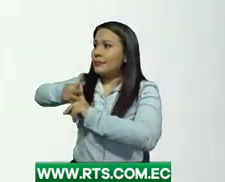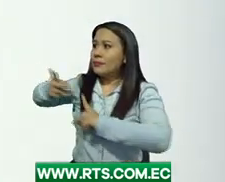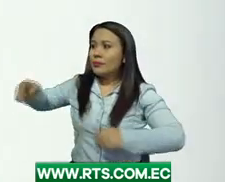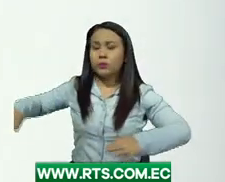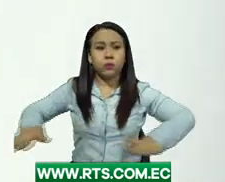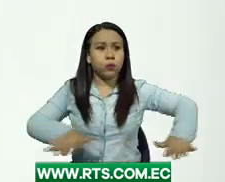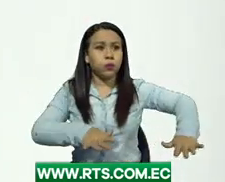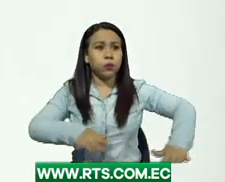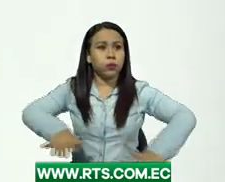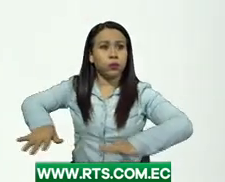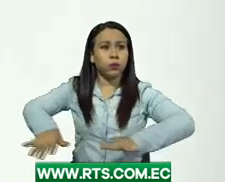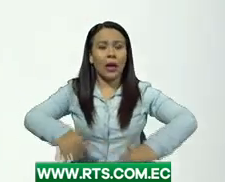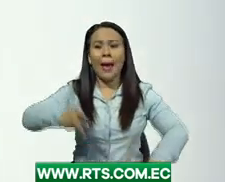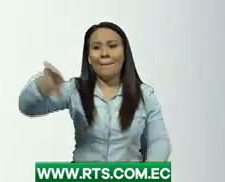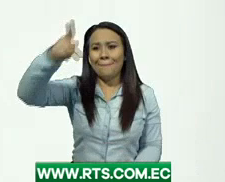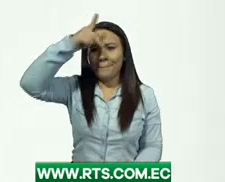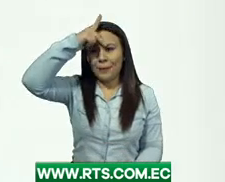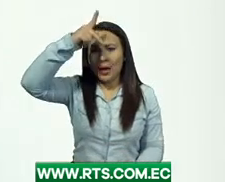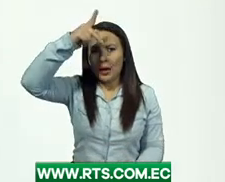la tierra tembló en Perú.